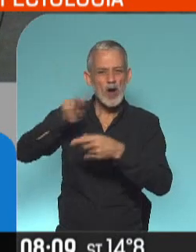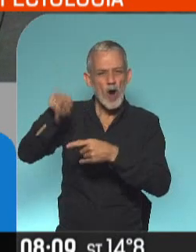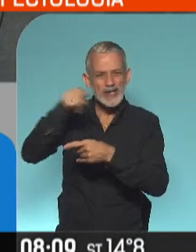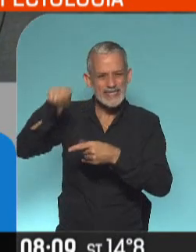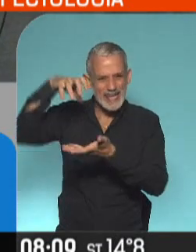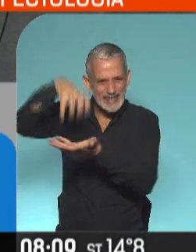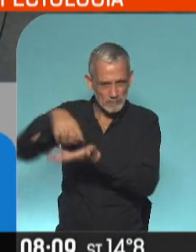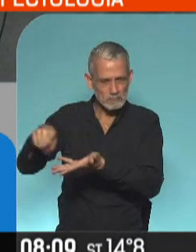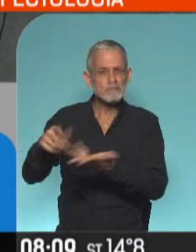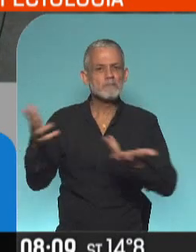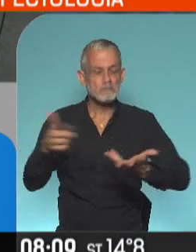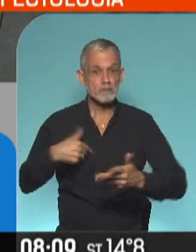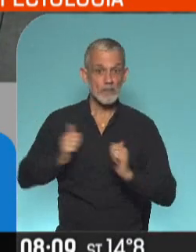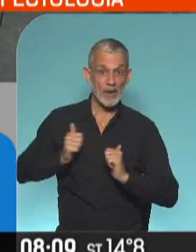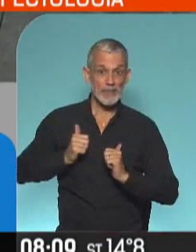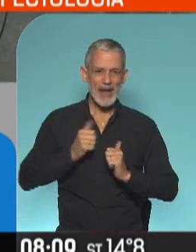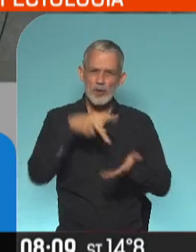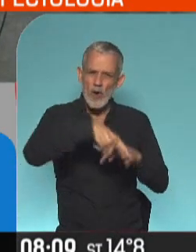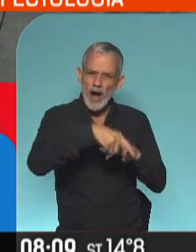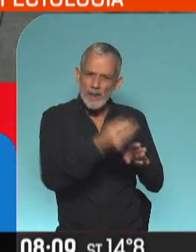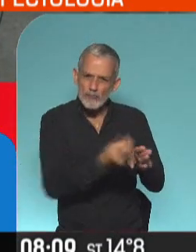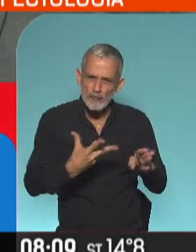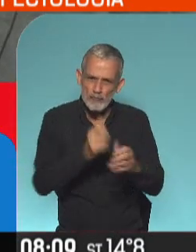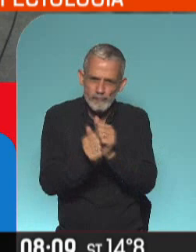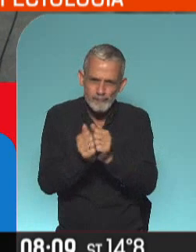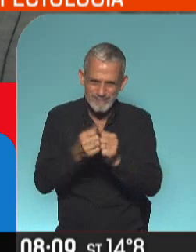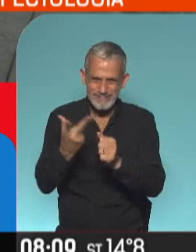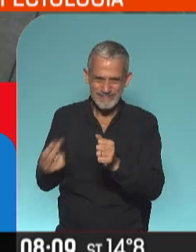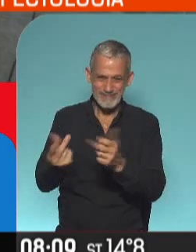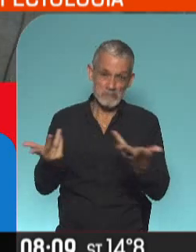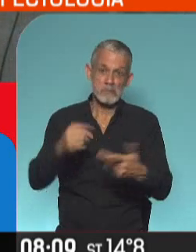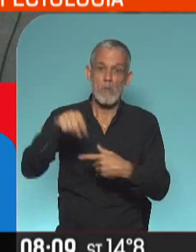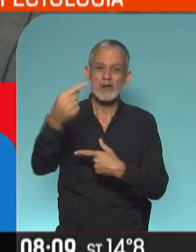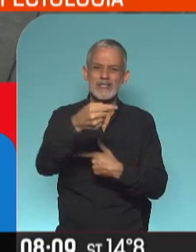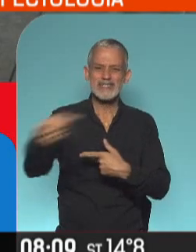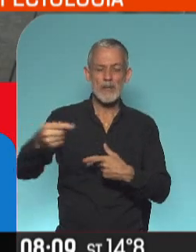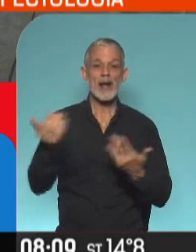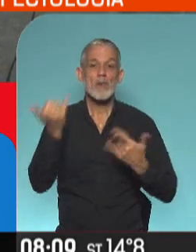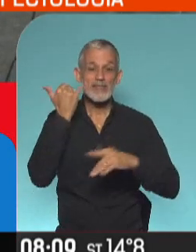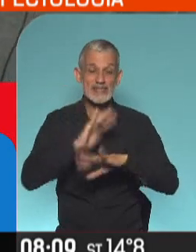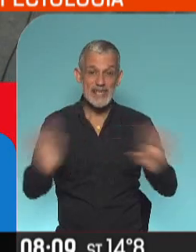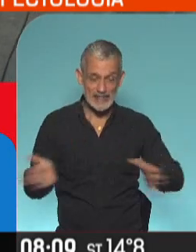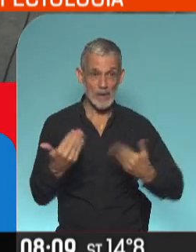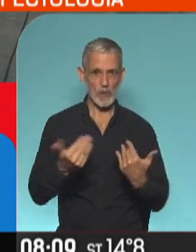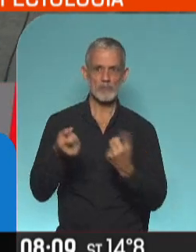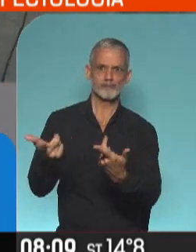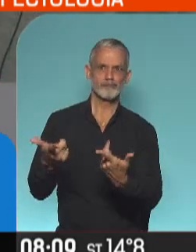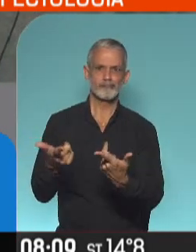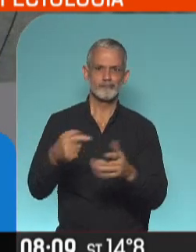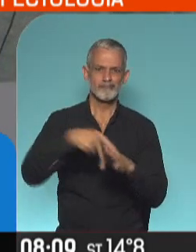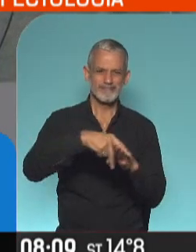estamos esperando, el suero equino. Se anuncia que la próxima semana ya podría llegar a estar disponible.